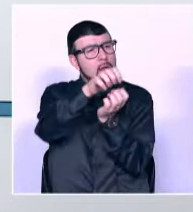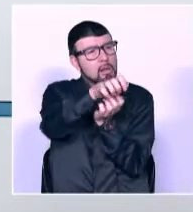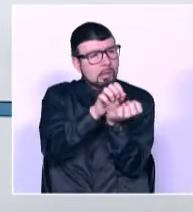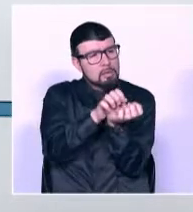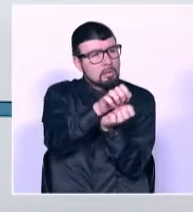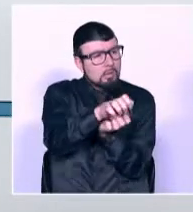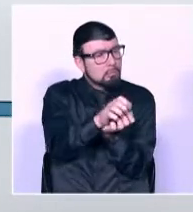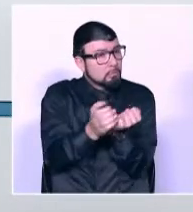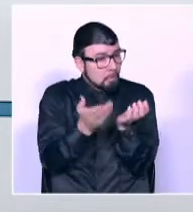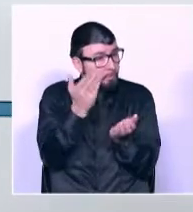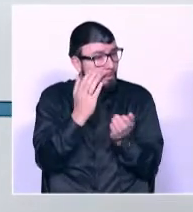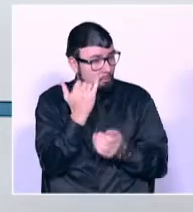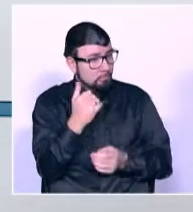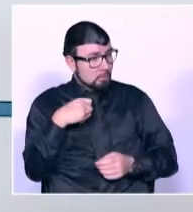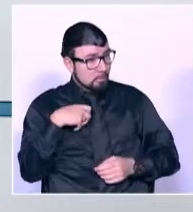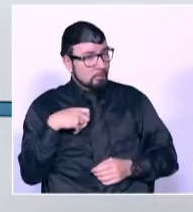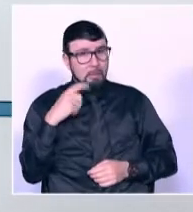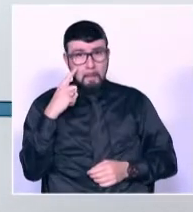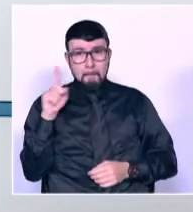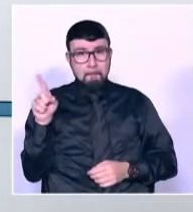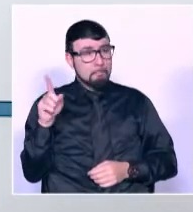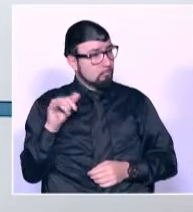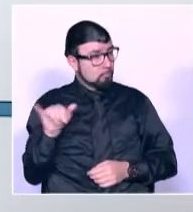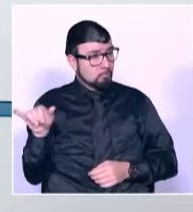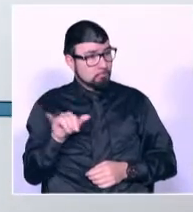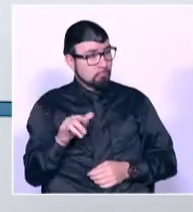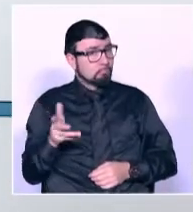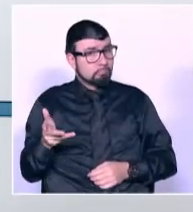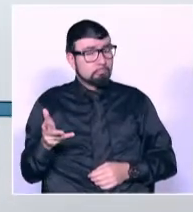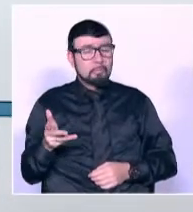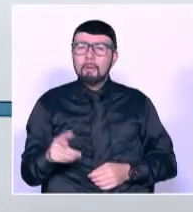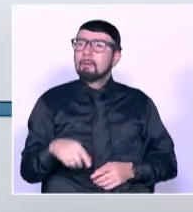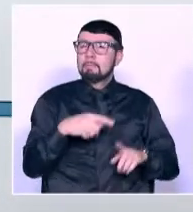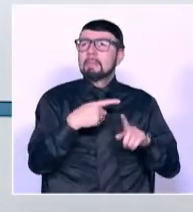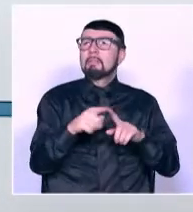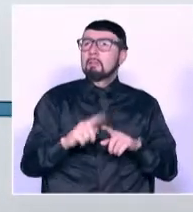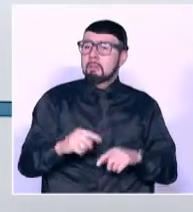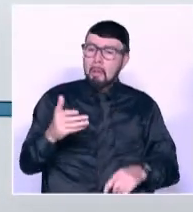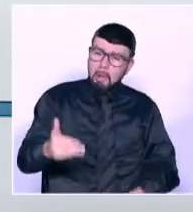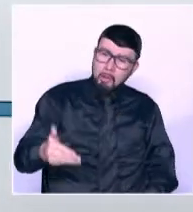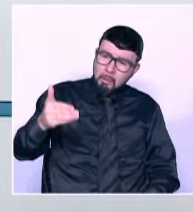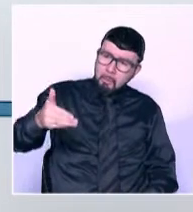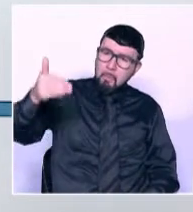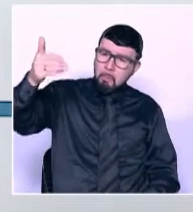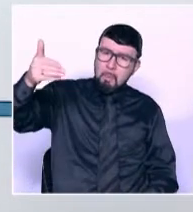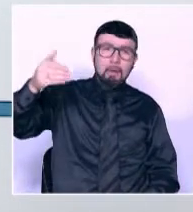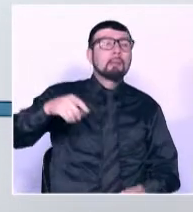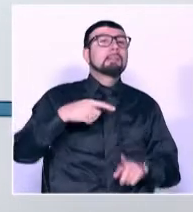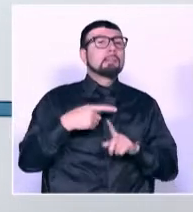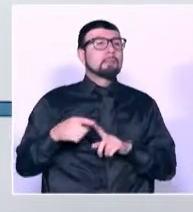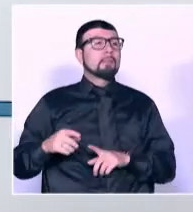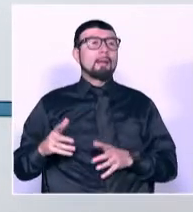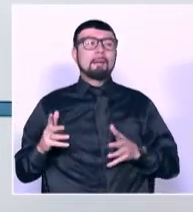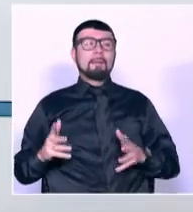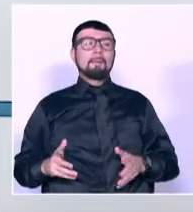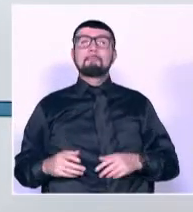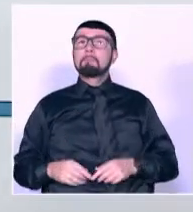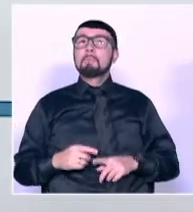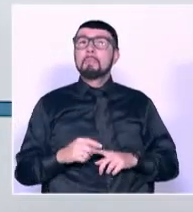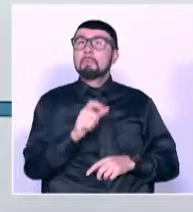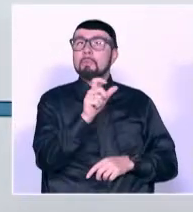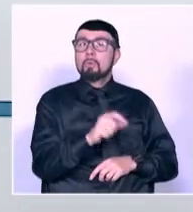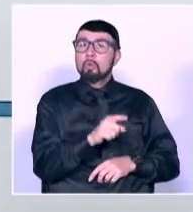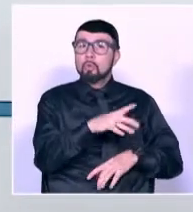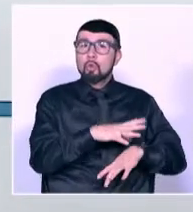está sucediendo acá, que lo estamos viendo en estas imágenes, en diferentes pacientes de diferentes edades. Pero hay algo muy importante que la doctora menciona y es